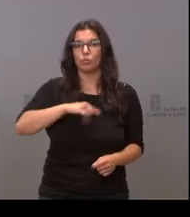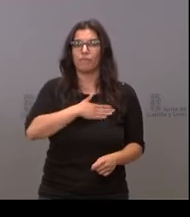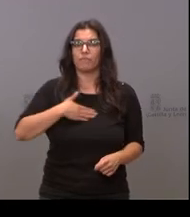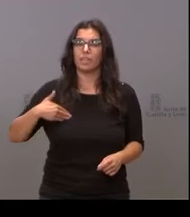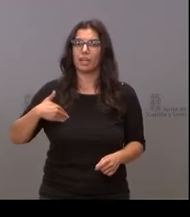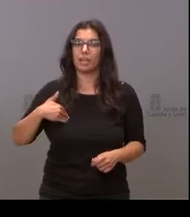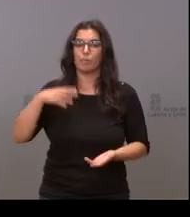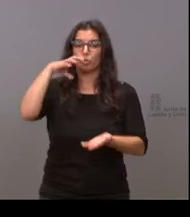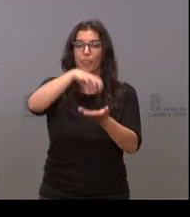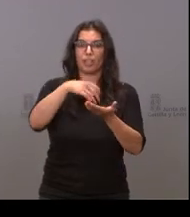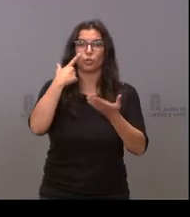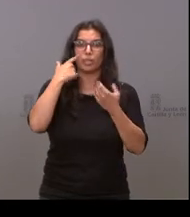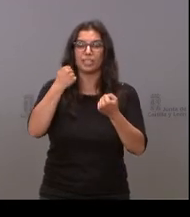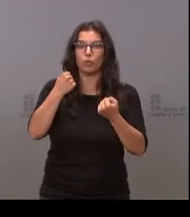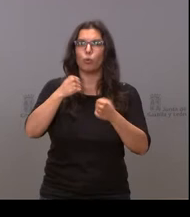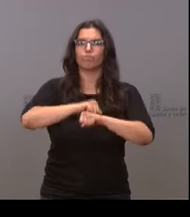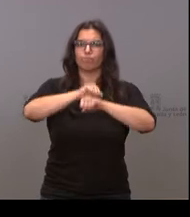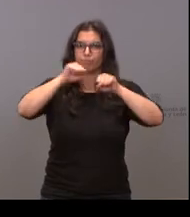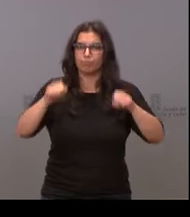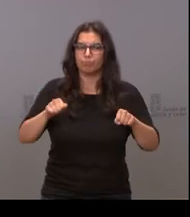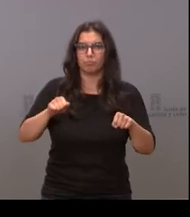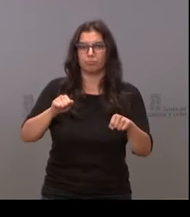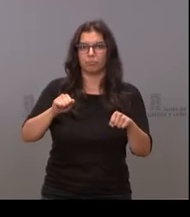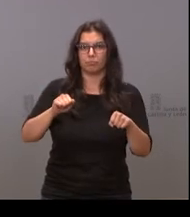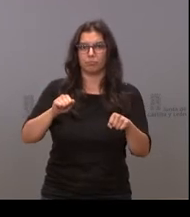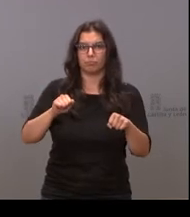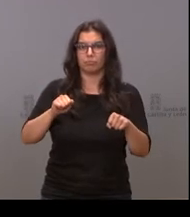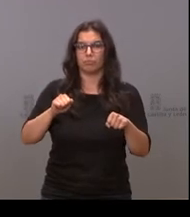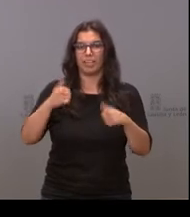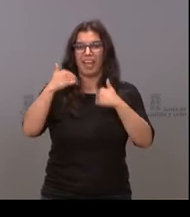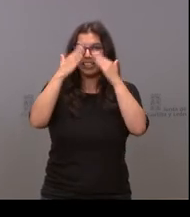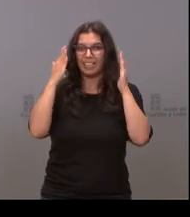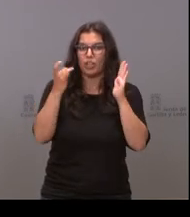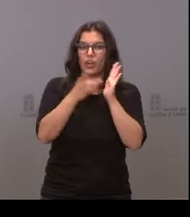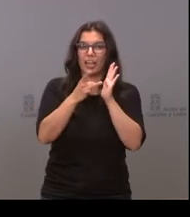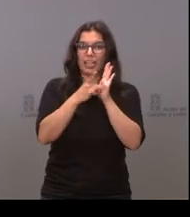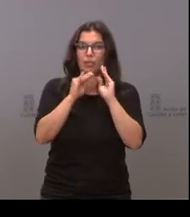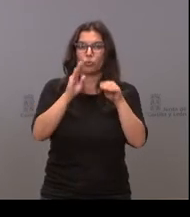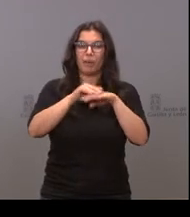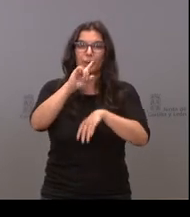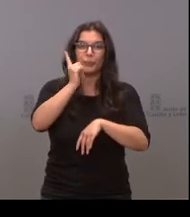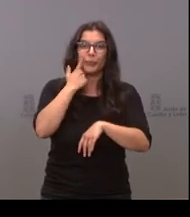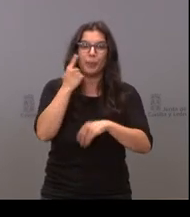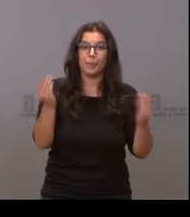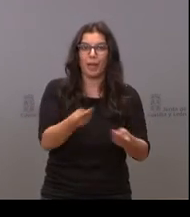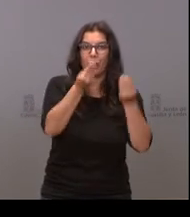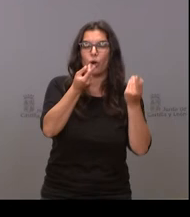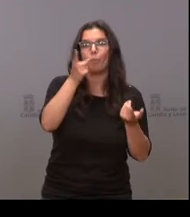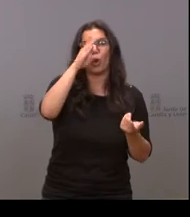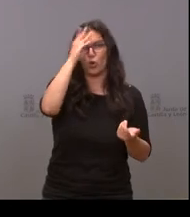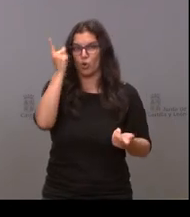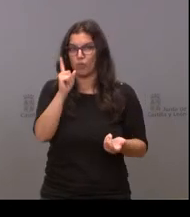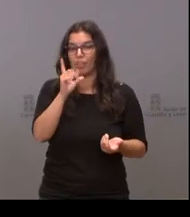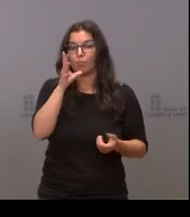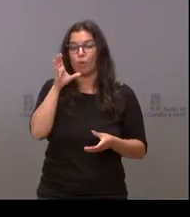nuestros centros de salud y sobre todo su asistencia a su calidad diagnóstica pero sin olvidar que los